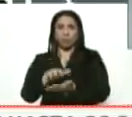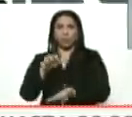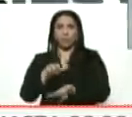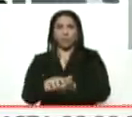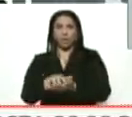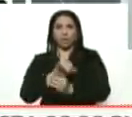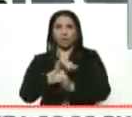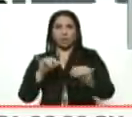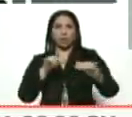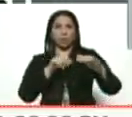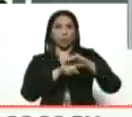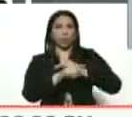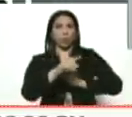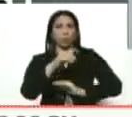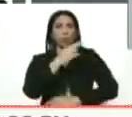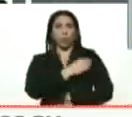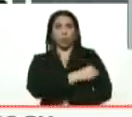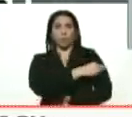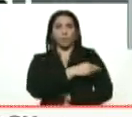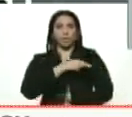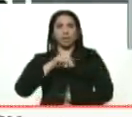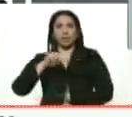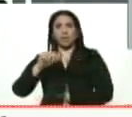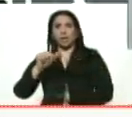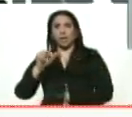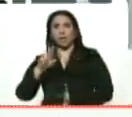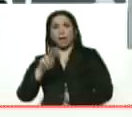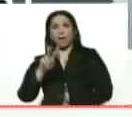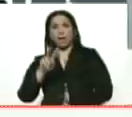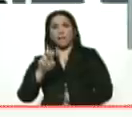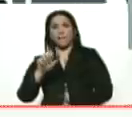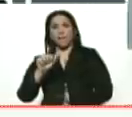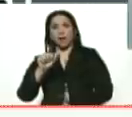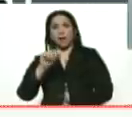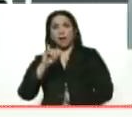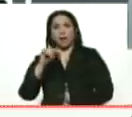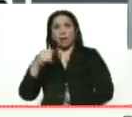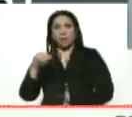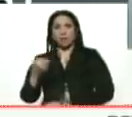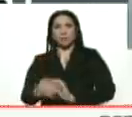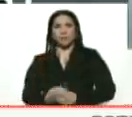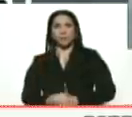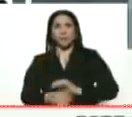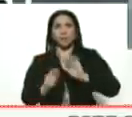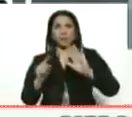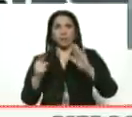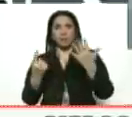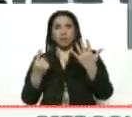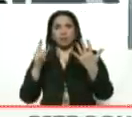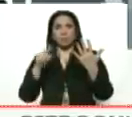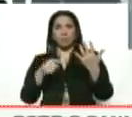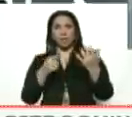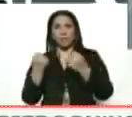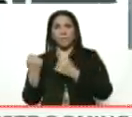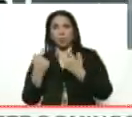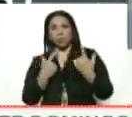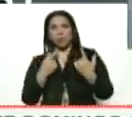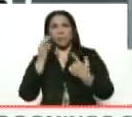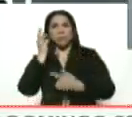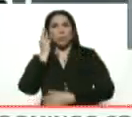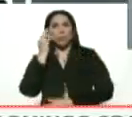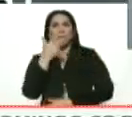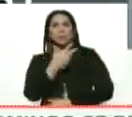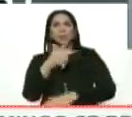está ingresado en el hospital Narváez. El sexto caso, también importado, es una mujer de